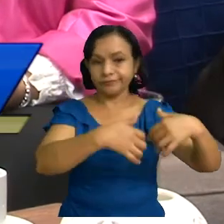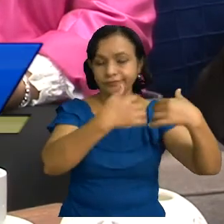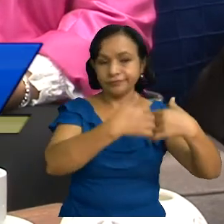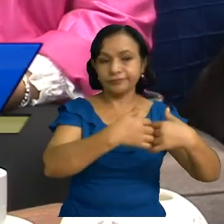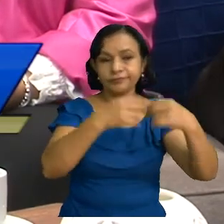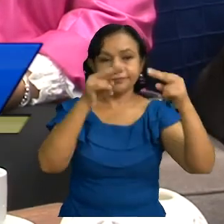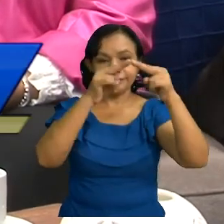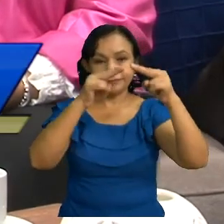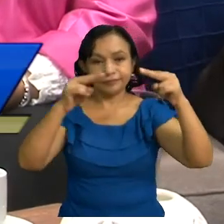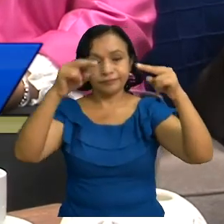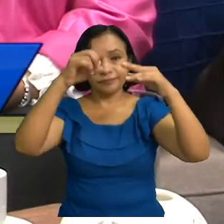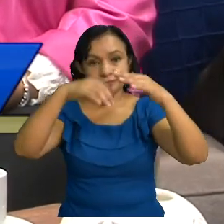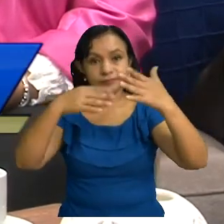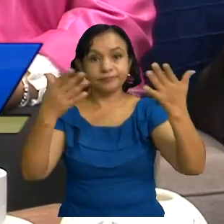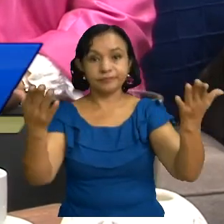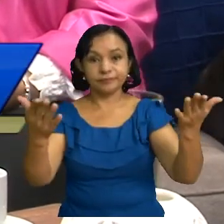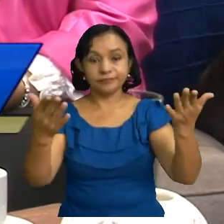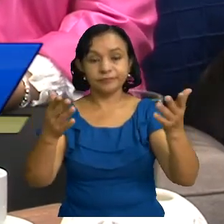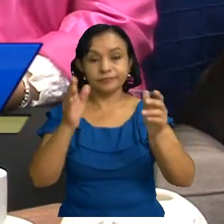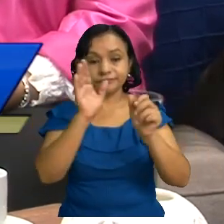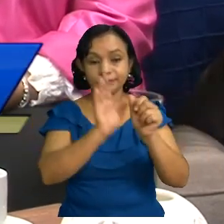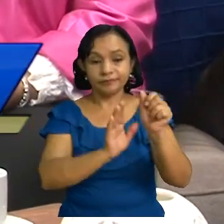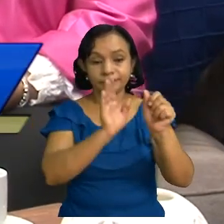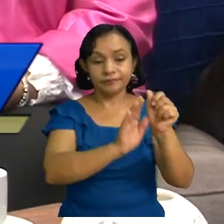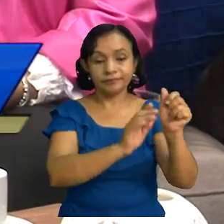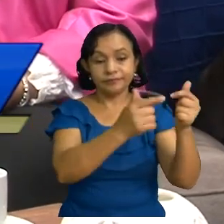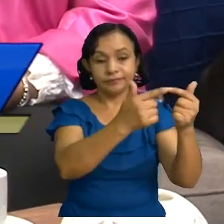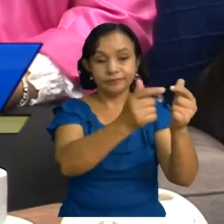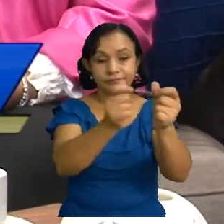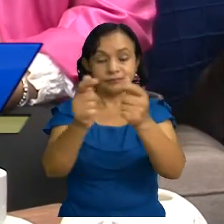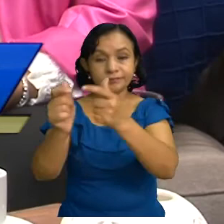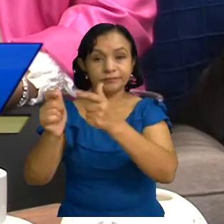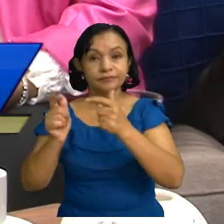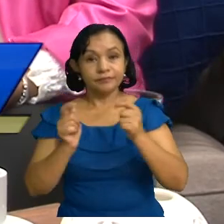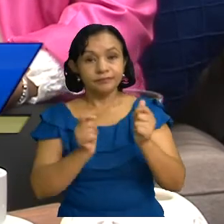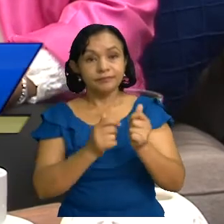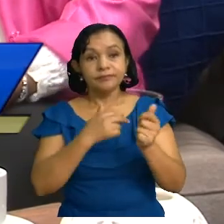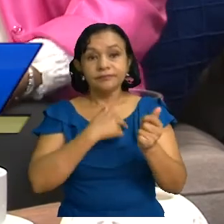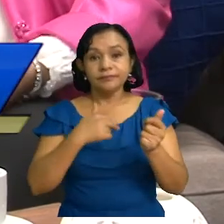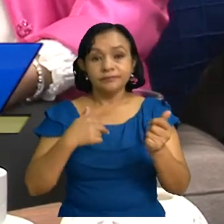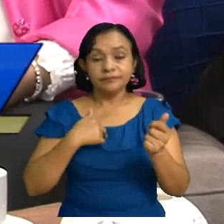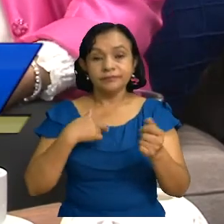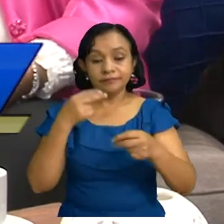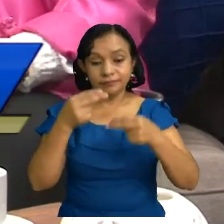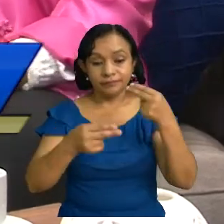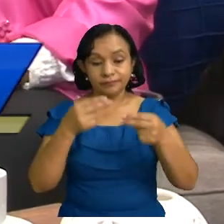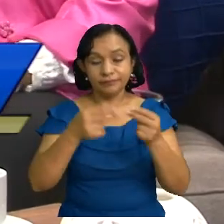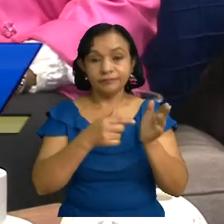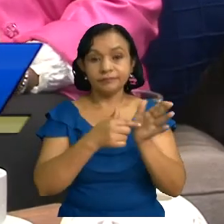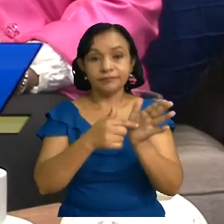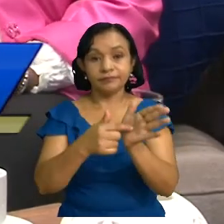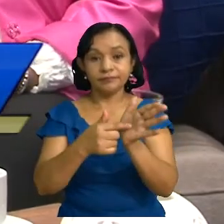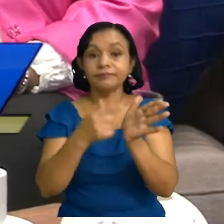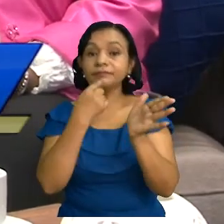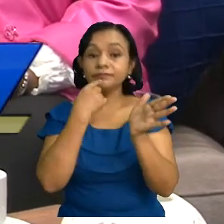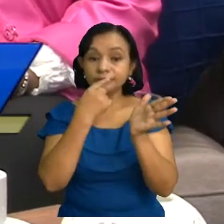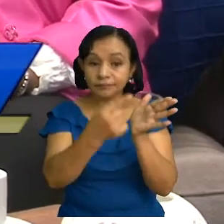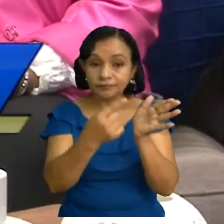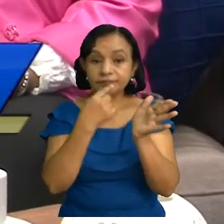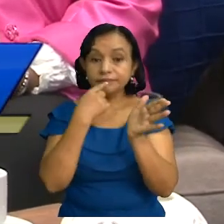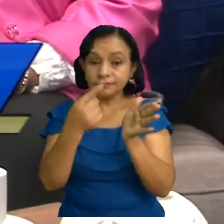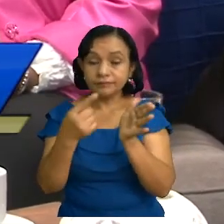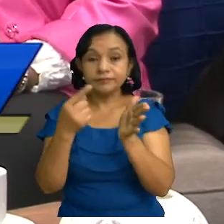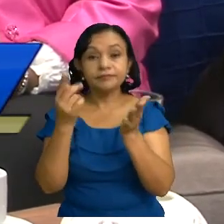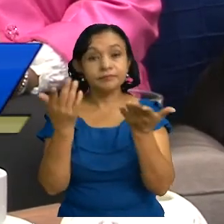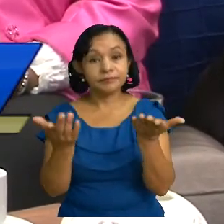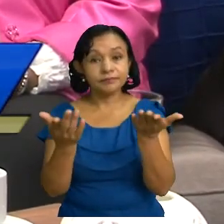energía con cada uno de los sectores vamos a ir con los datos que tenemos actualizando todos los